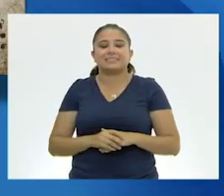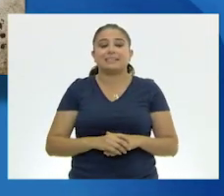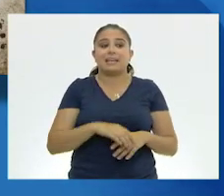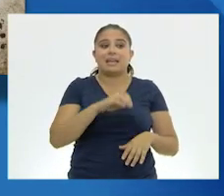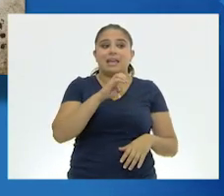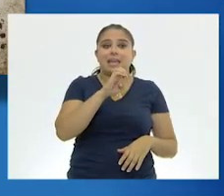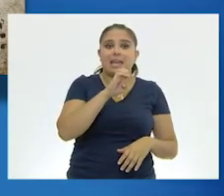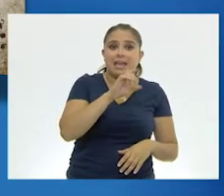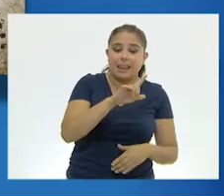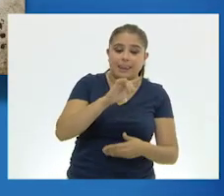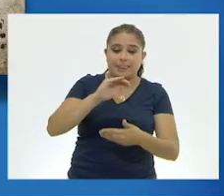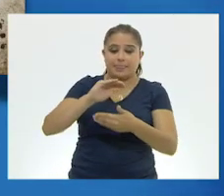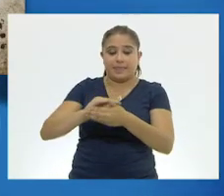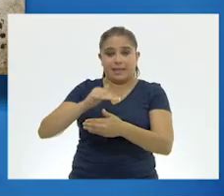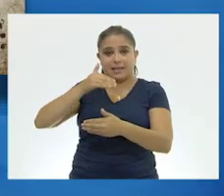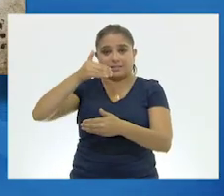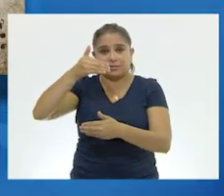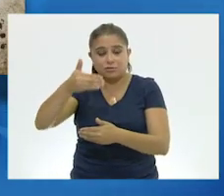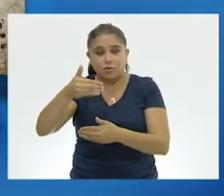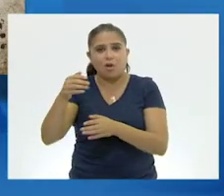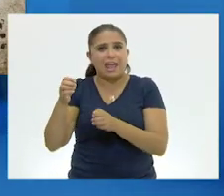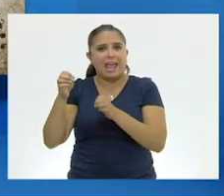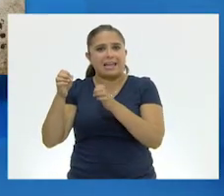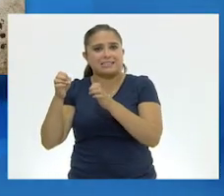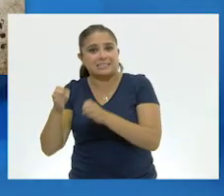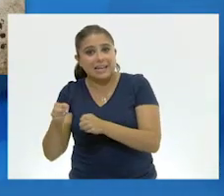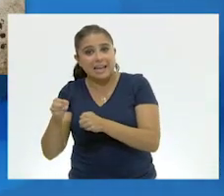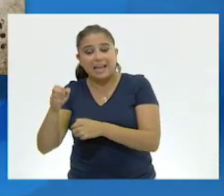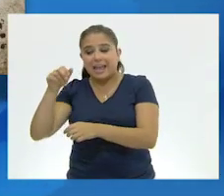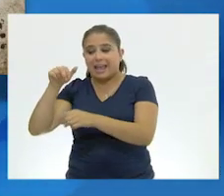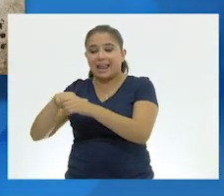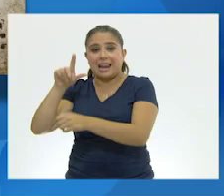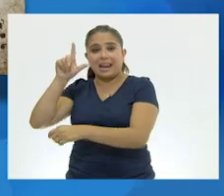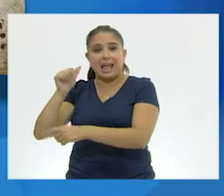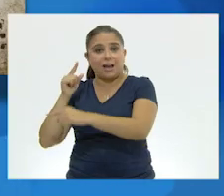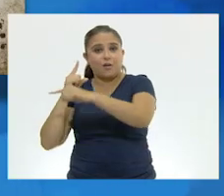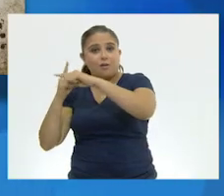El tesoro está en la cruz.